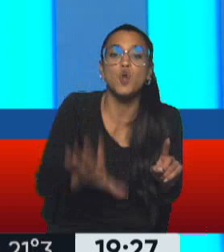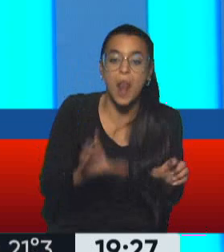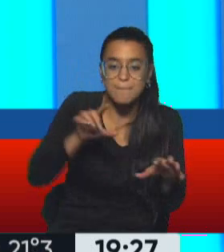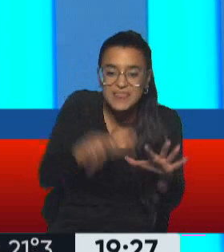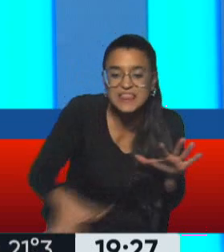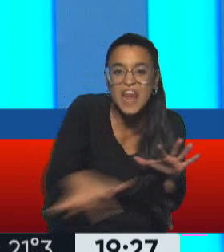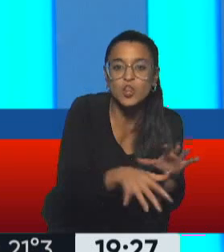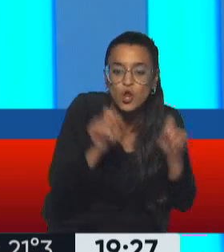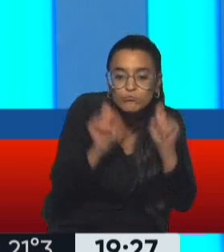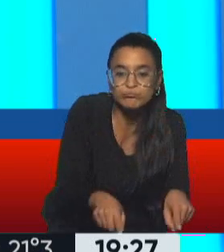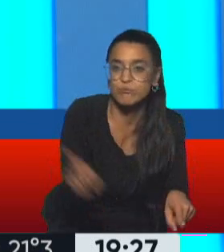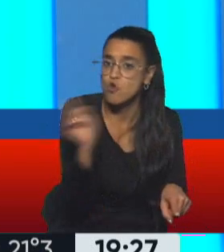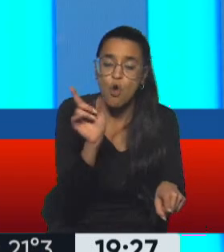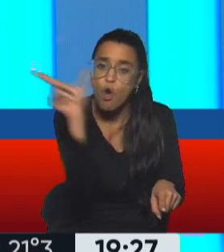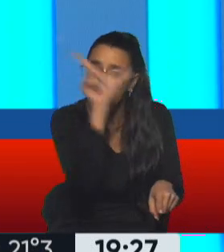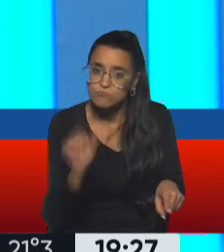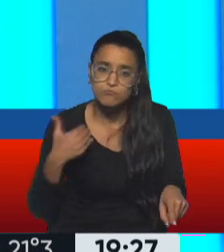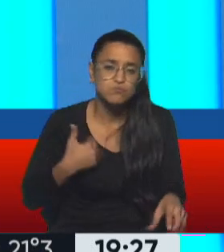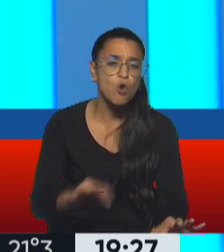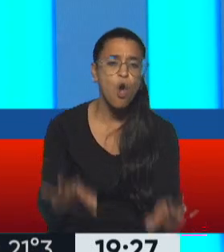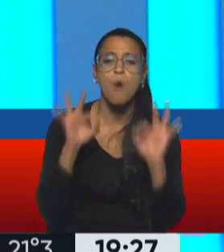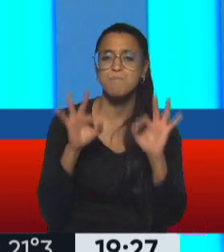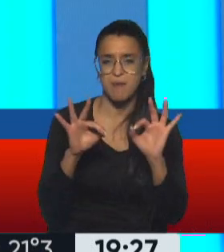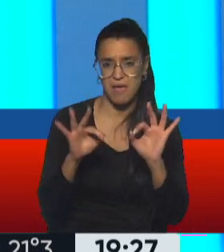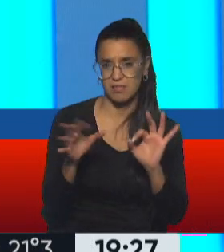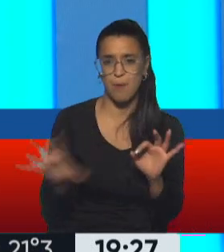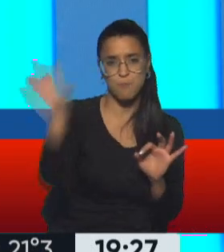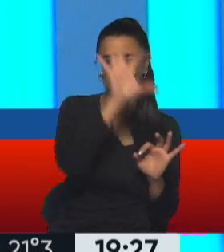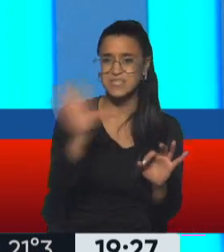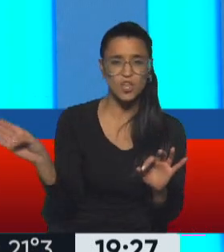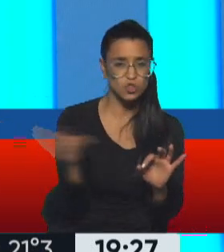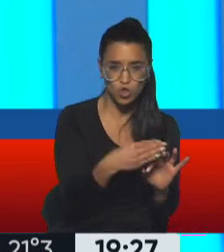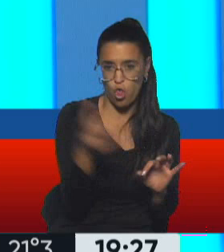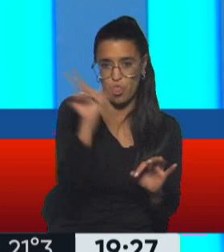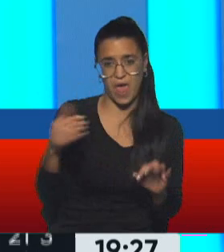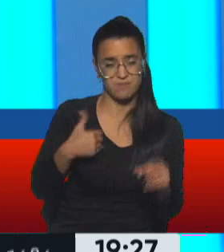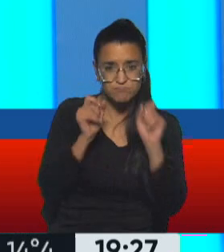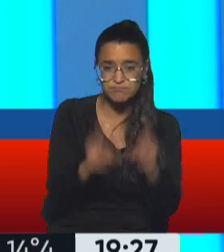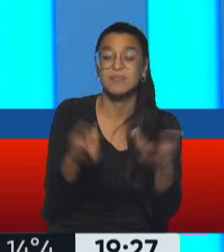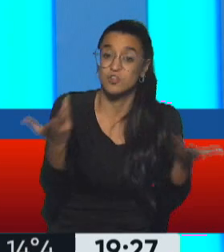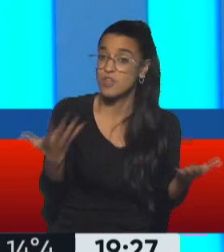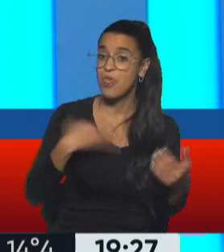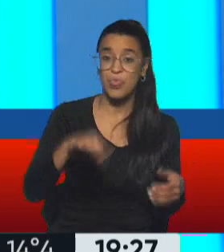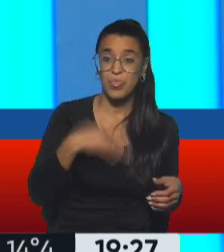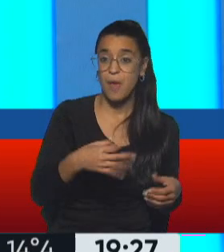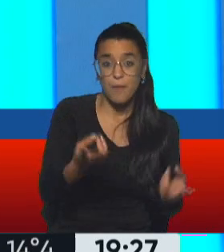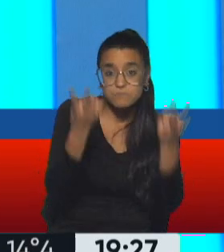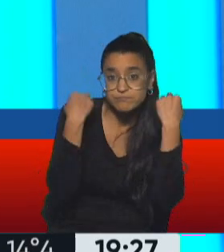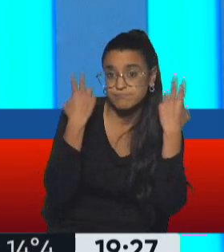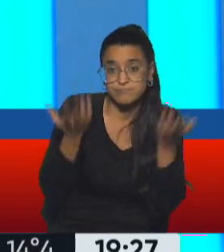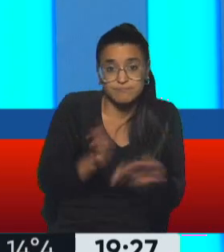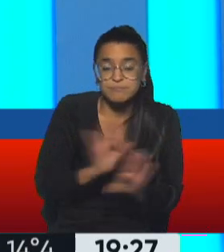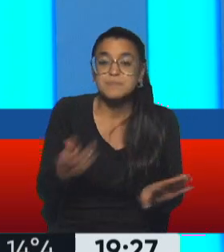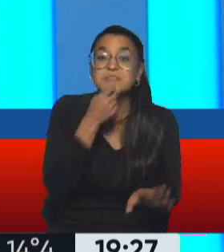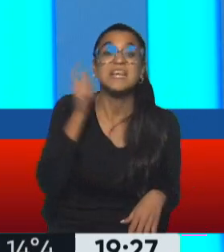un territorio, se aplica en el conjunto de las provincias de la República Argentina y como tal debe ser acatada, a menos que